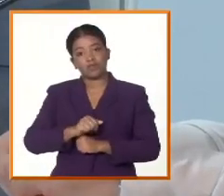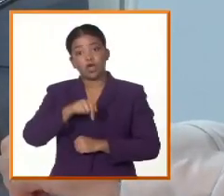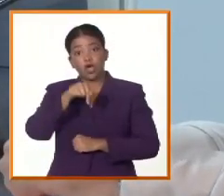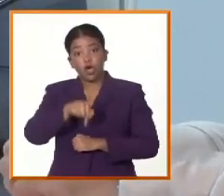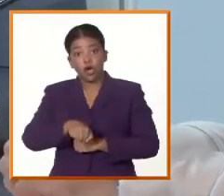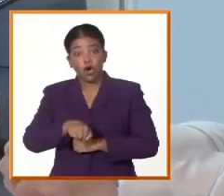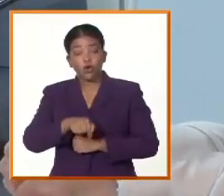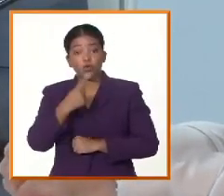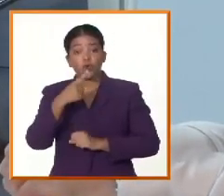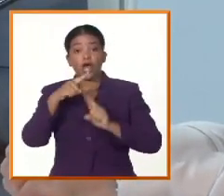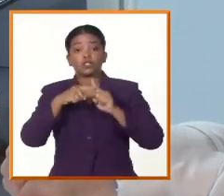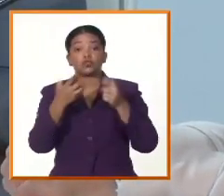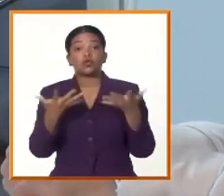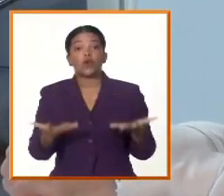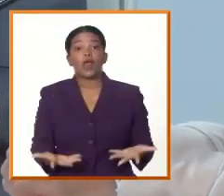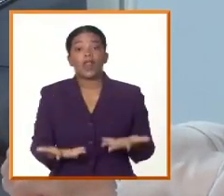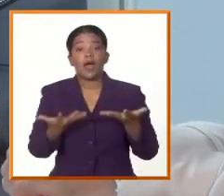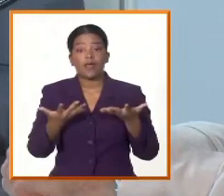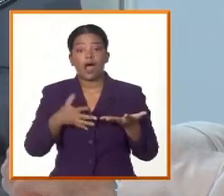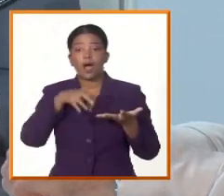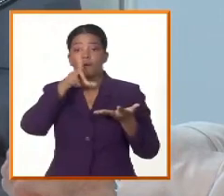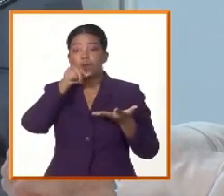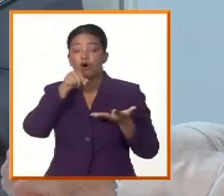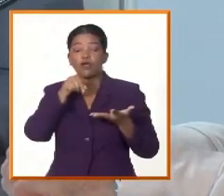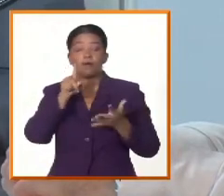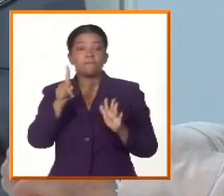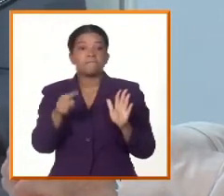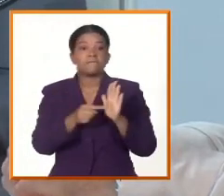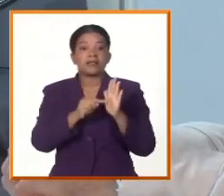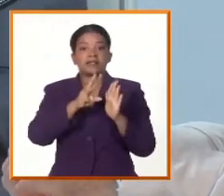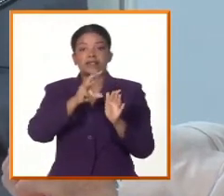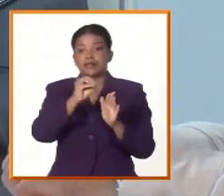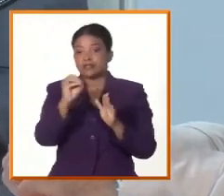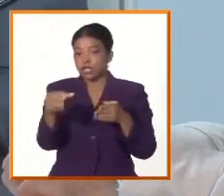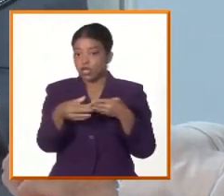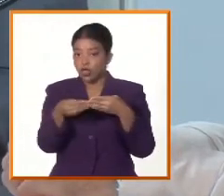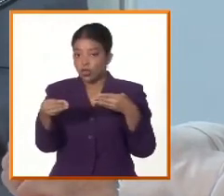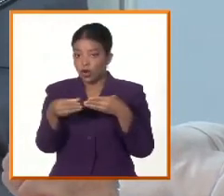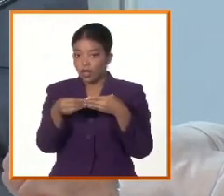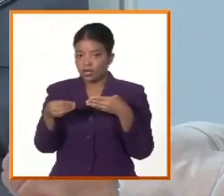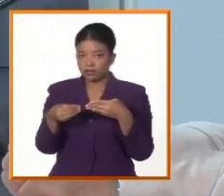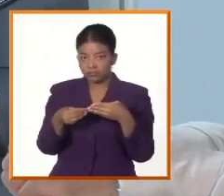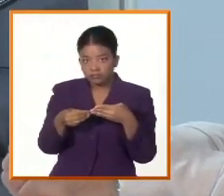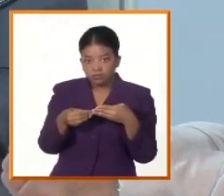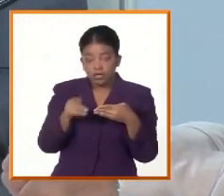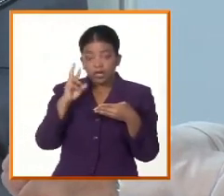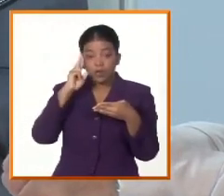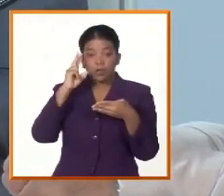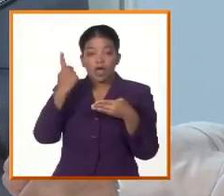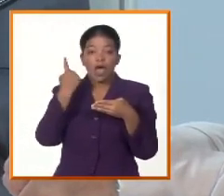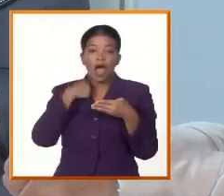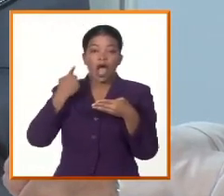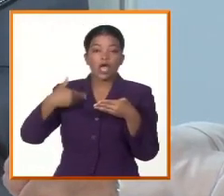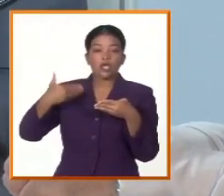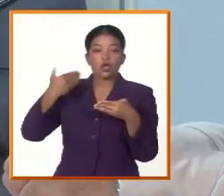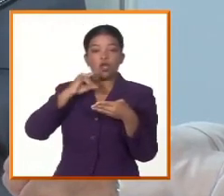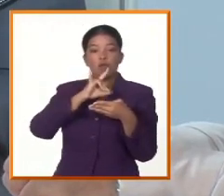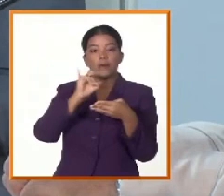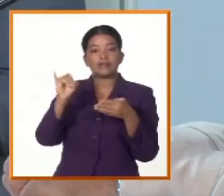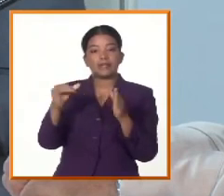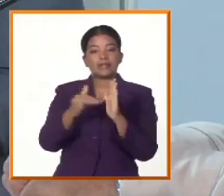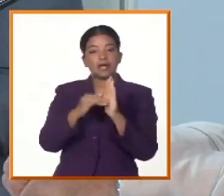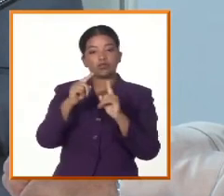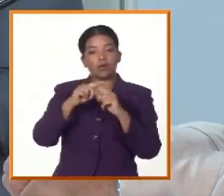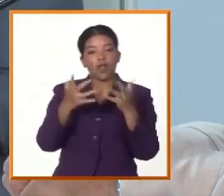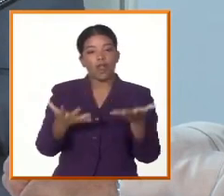cubano tiene que comprar a más de tres mil trescientos dólares toneladas cuando es un producto que hace apenas un año andaba en el entorno de las novecientas mil toneladas creo que eso